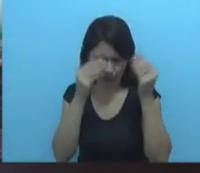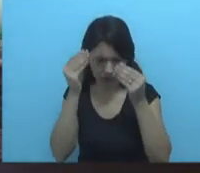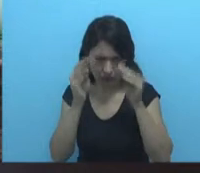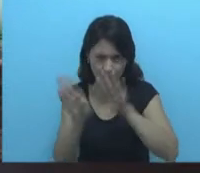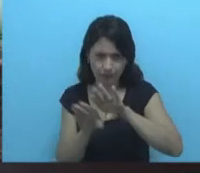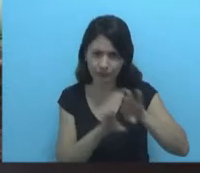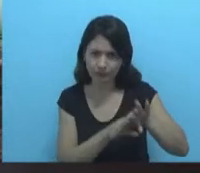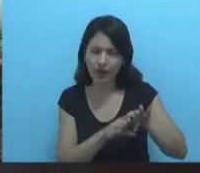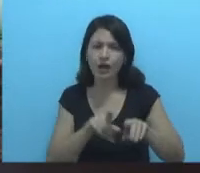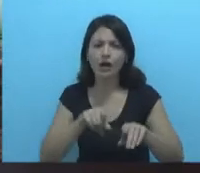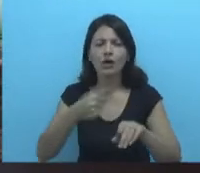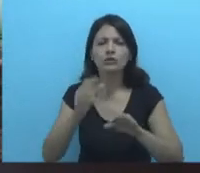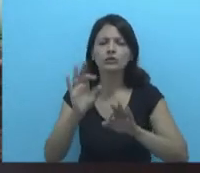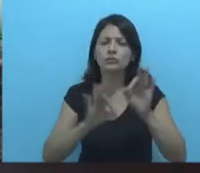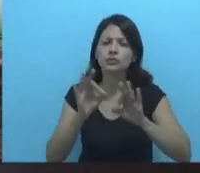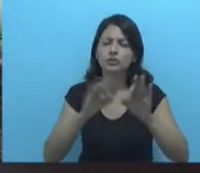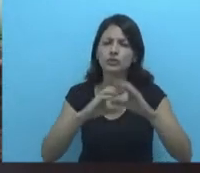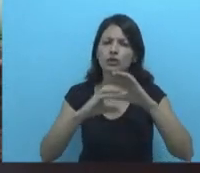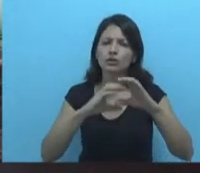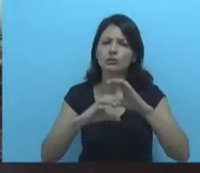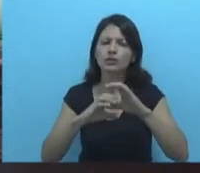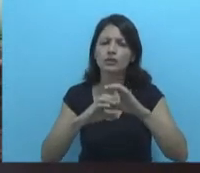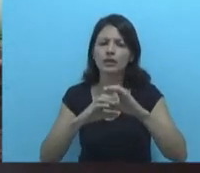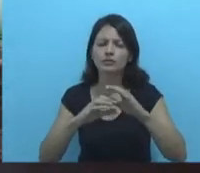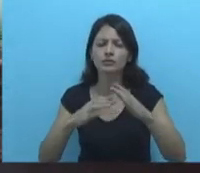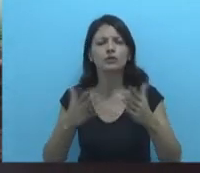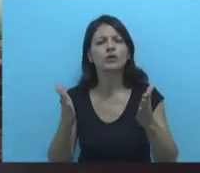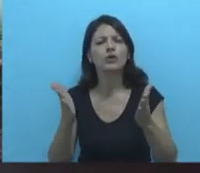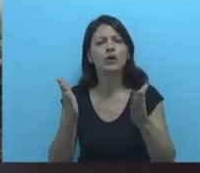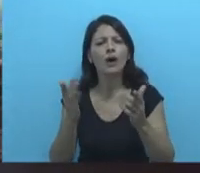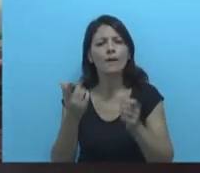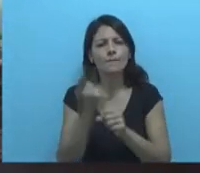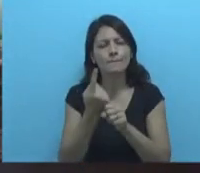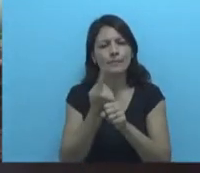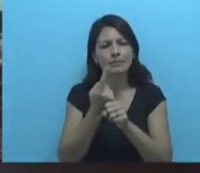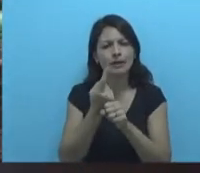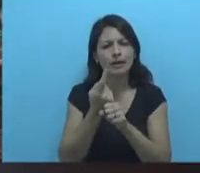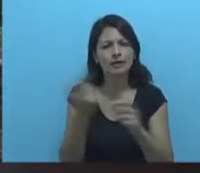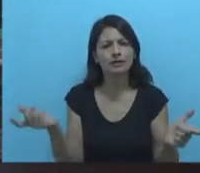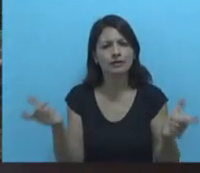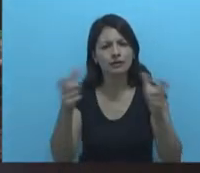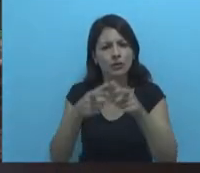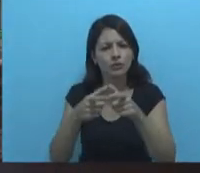realización de la primera reunión del Gabinete Federal en la ciudad de Rosario.